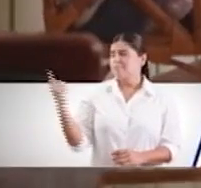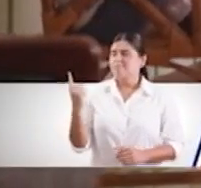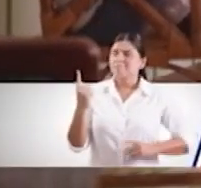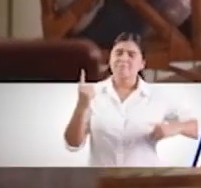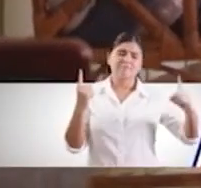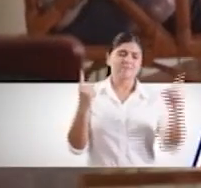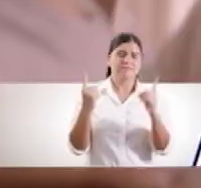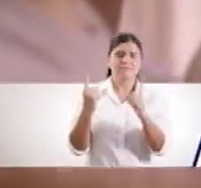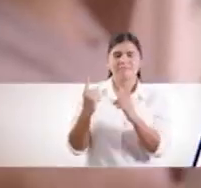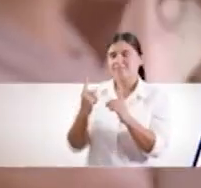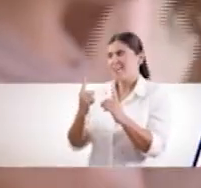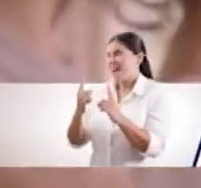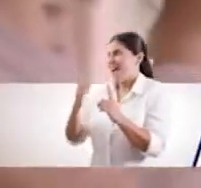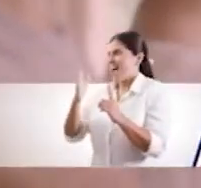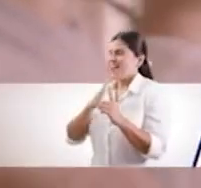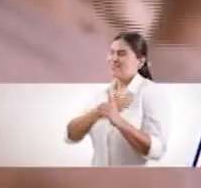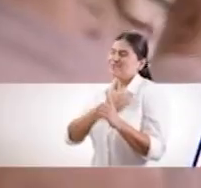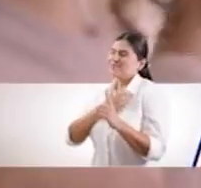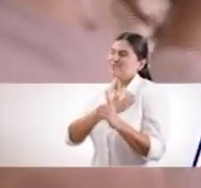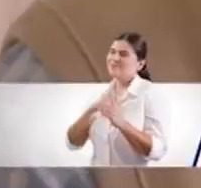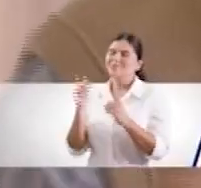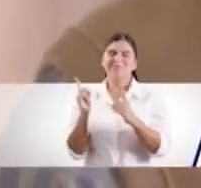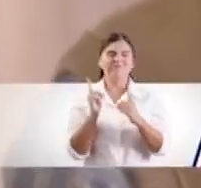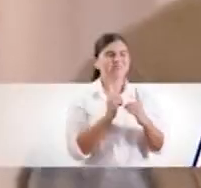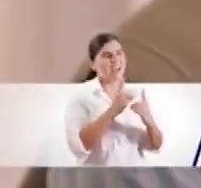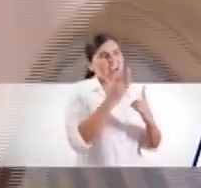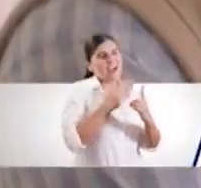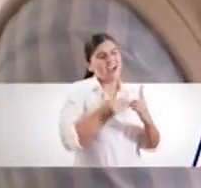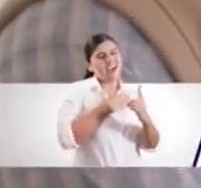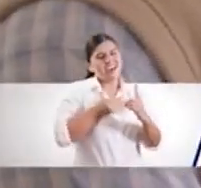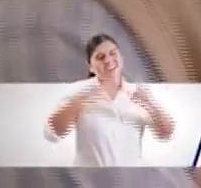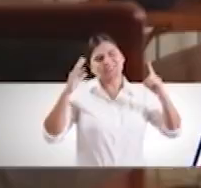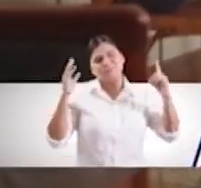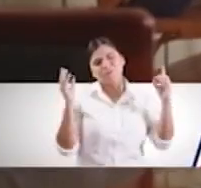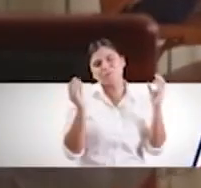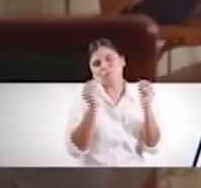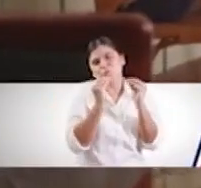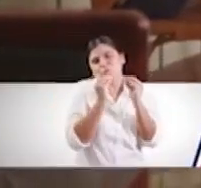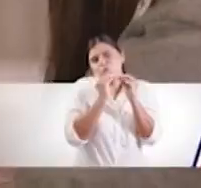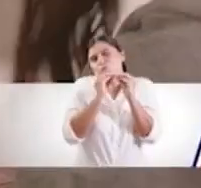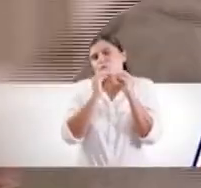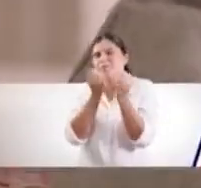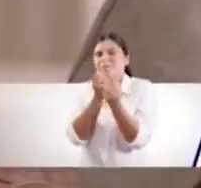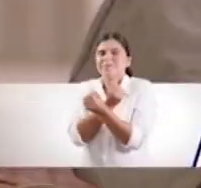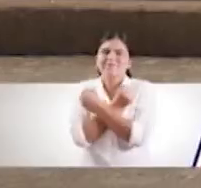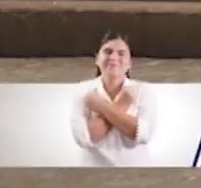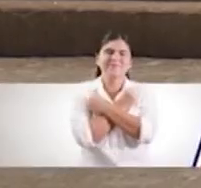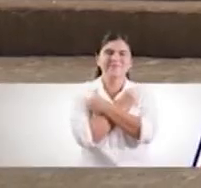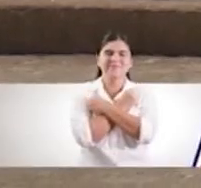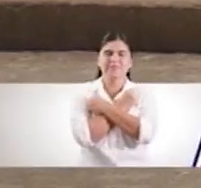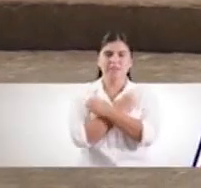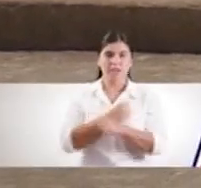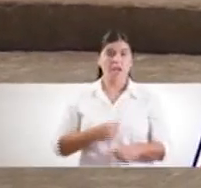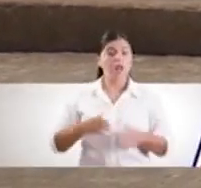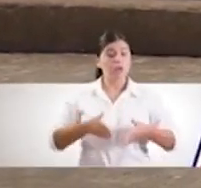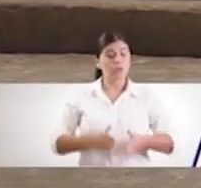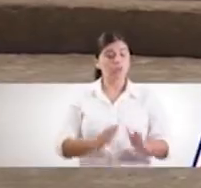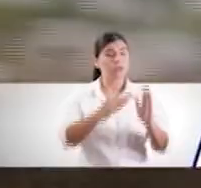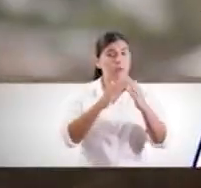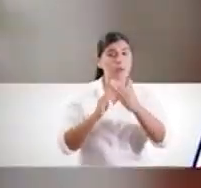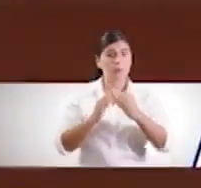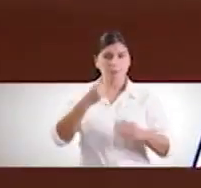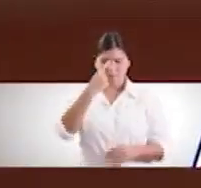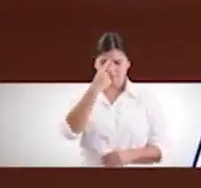2 corazones y en una de te beso, mi amor, te di. Los hijos del